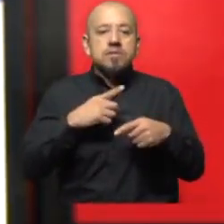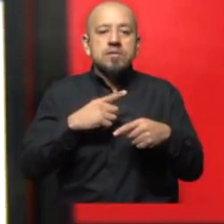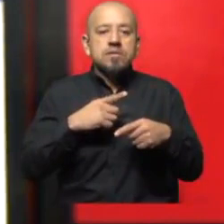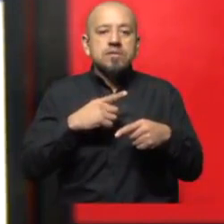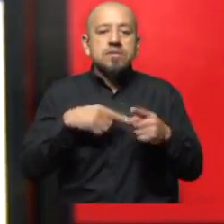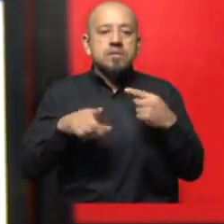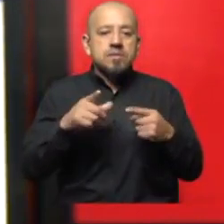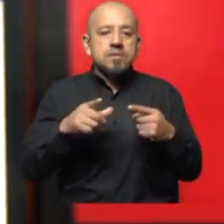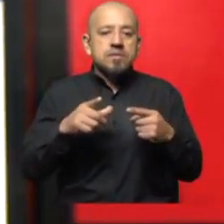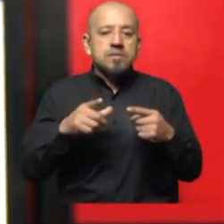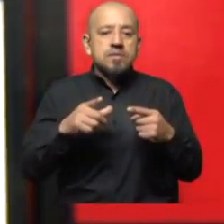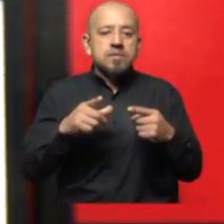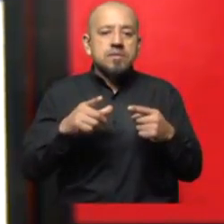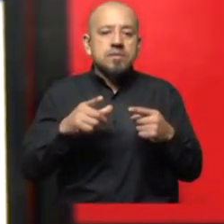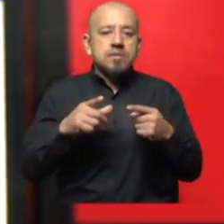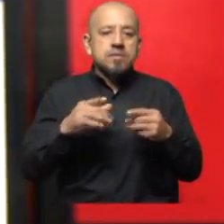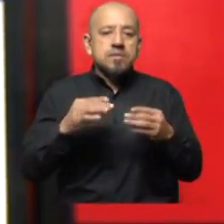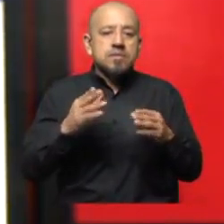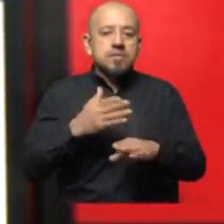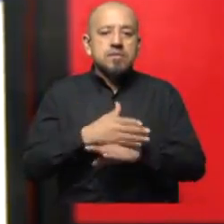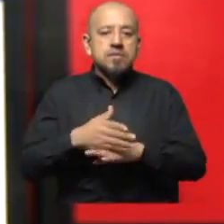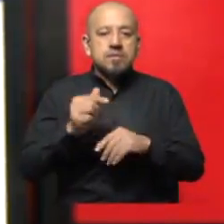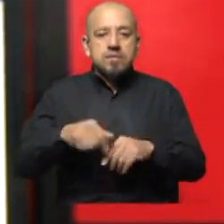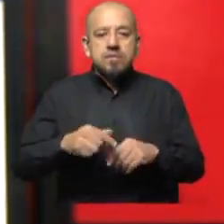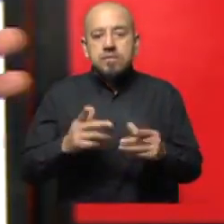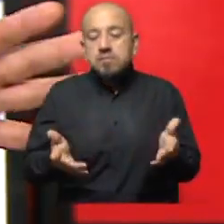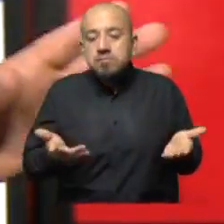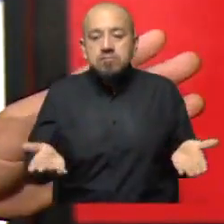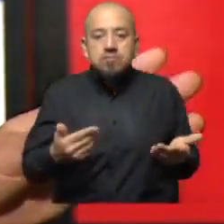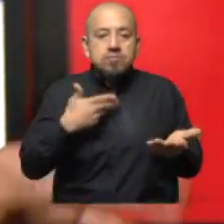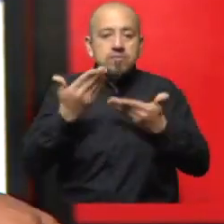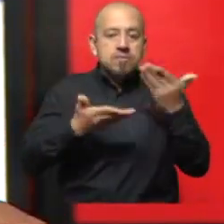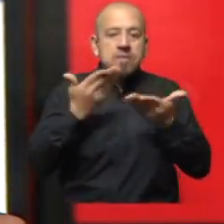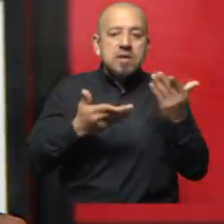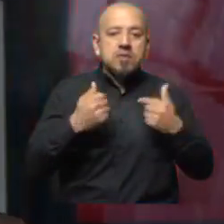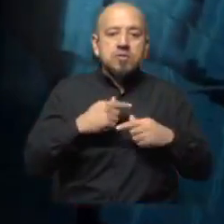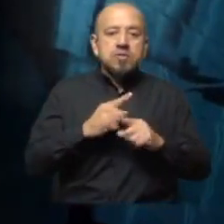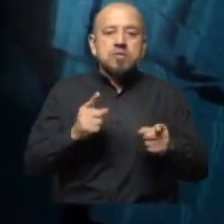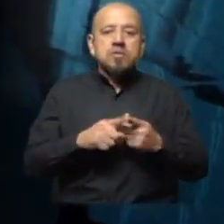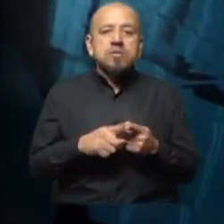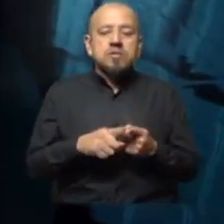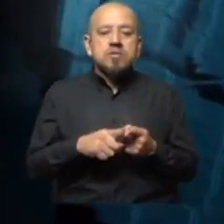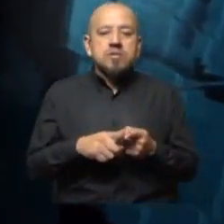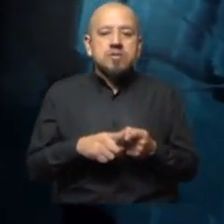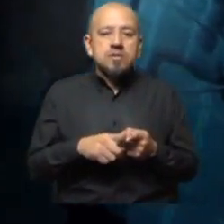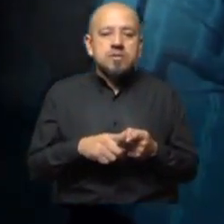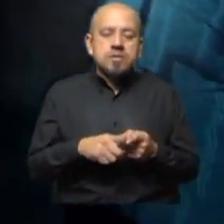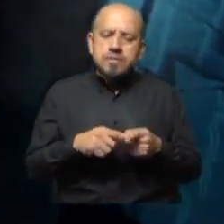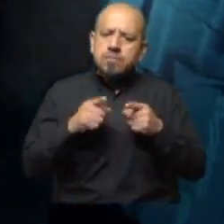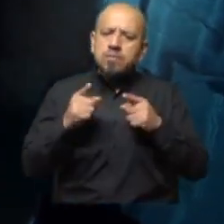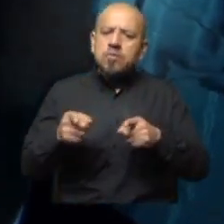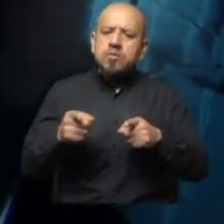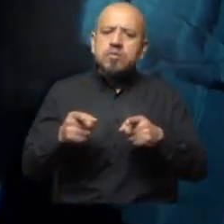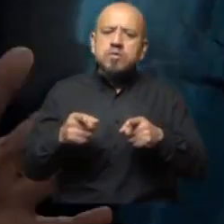afinar pero después no hasta el día de hoy no soy cantante pero vos incluso este